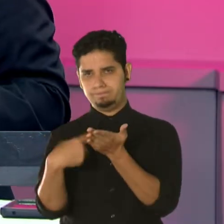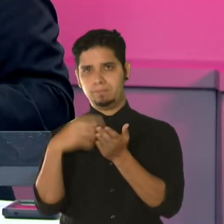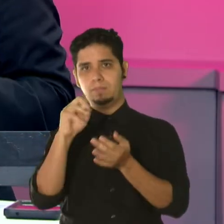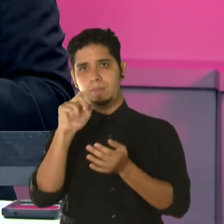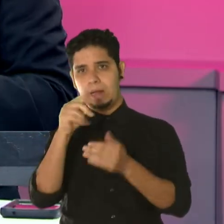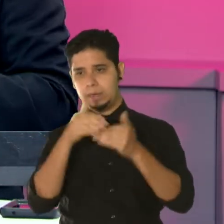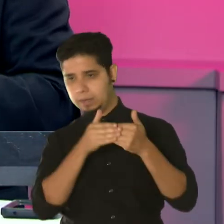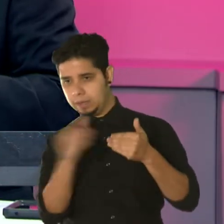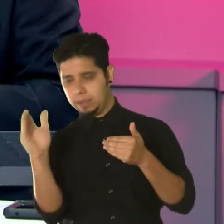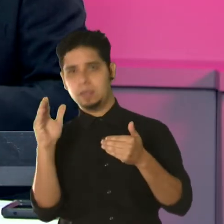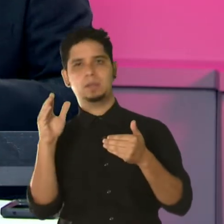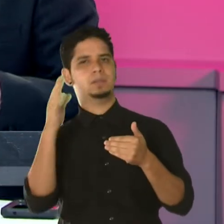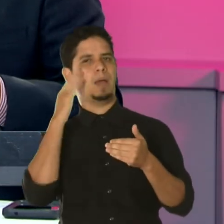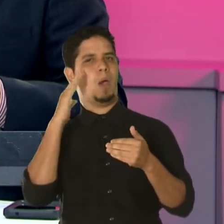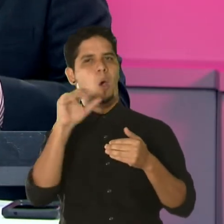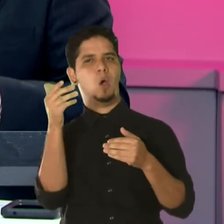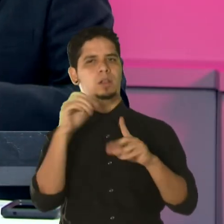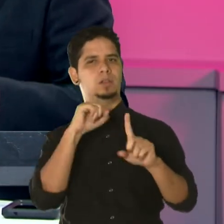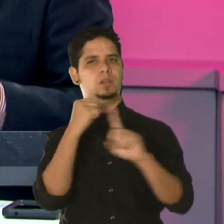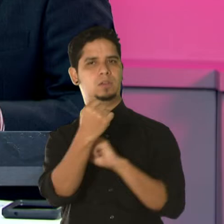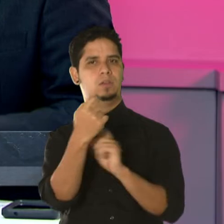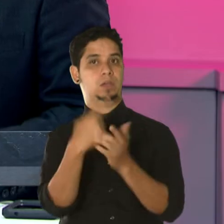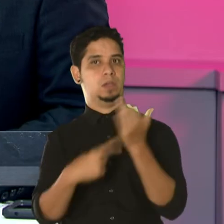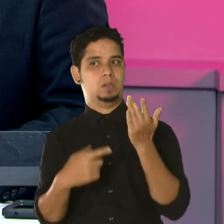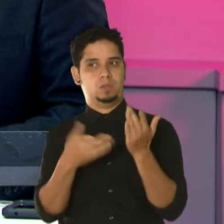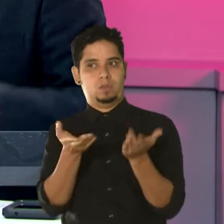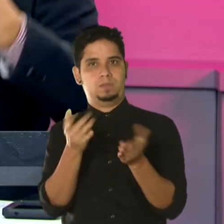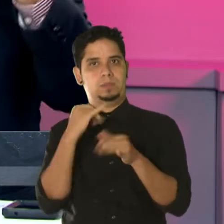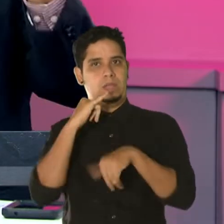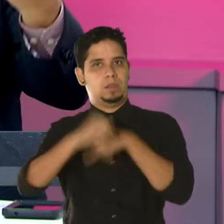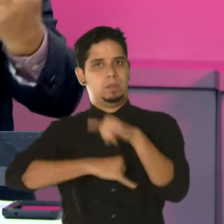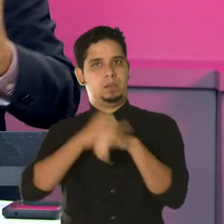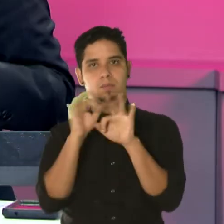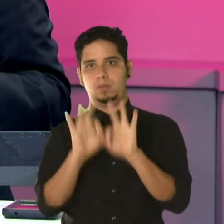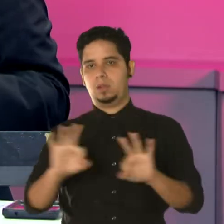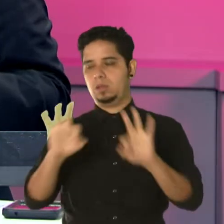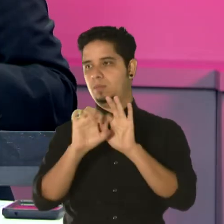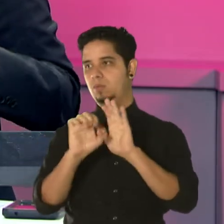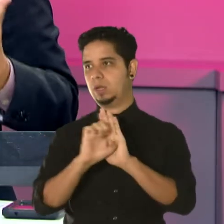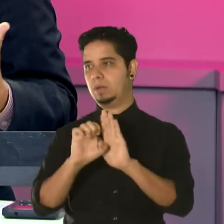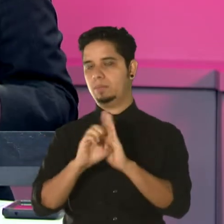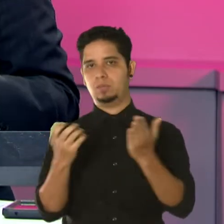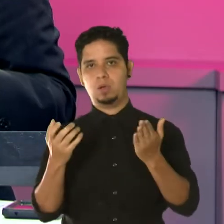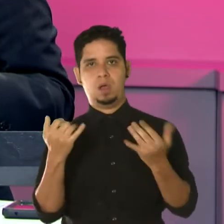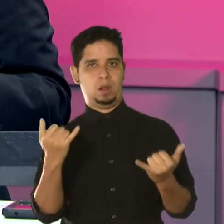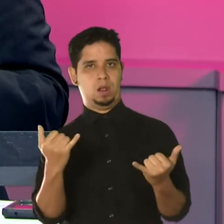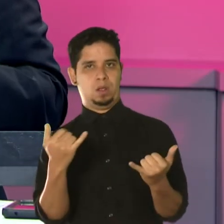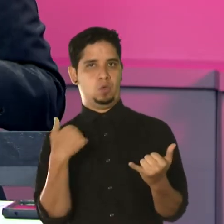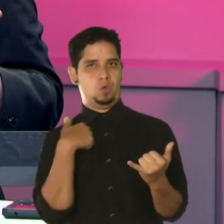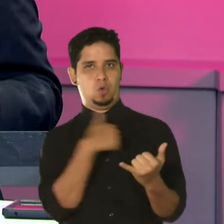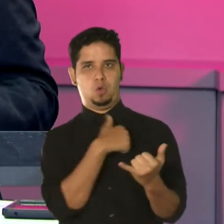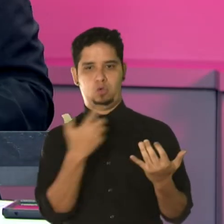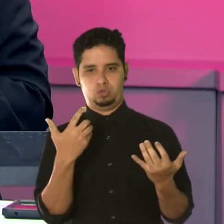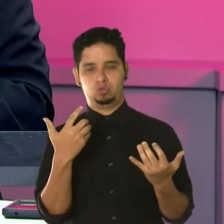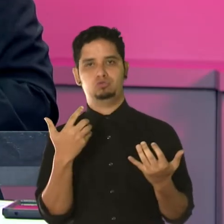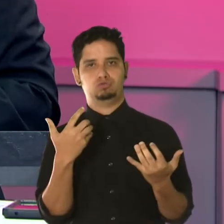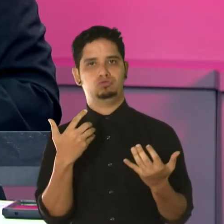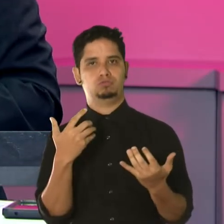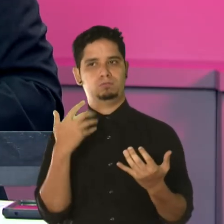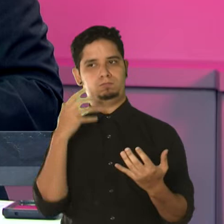adelante, claro, hay otros asuntos que también son de carácter internacional, como por ejemplo ahora mismo estamos lejos, pero estamos